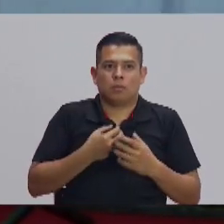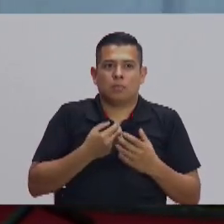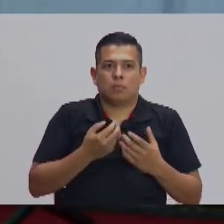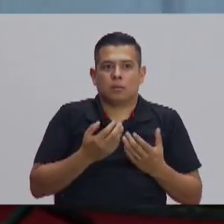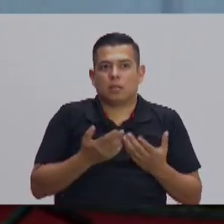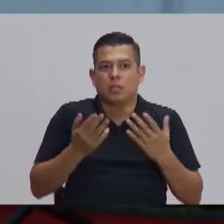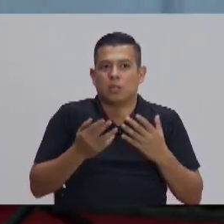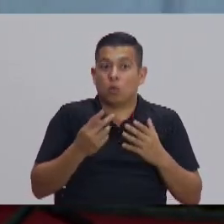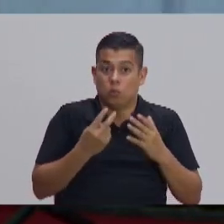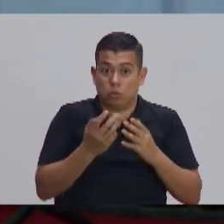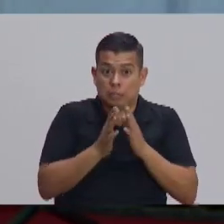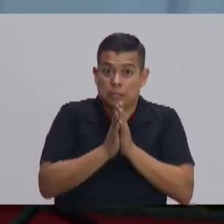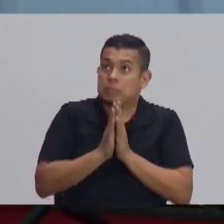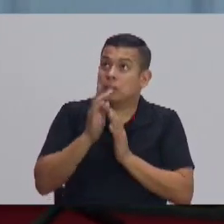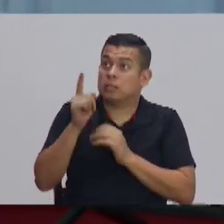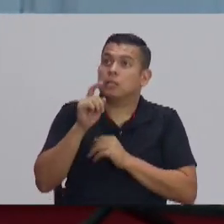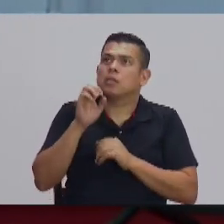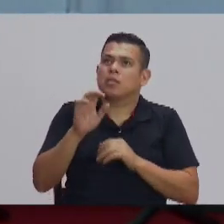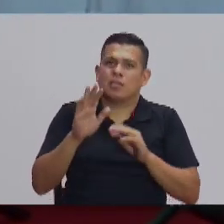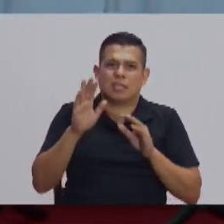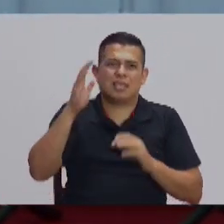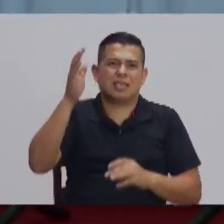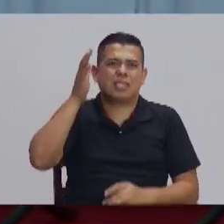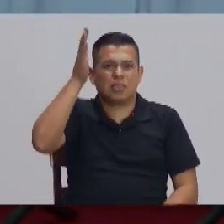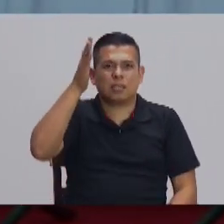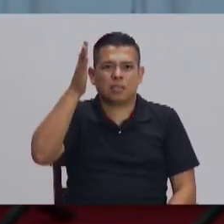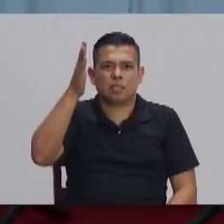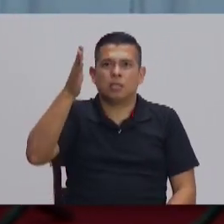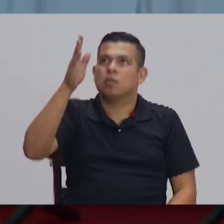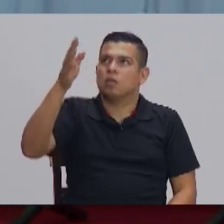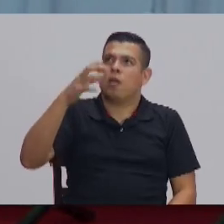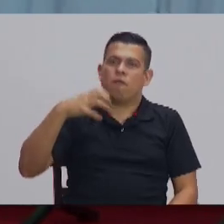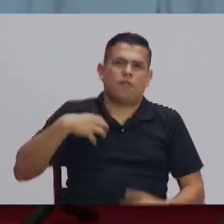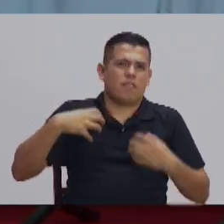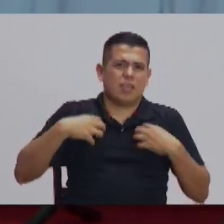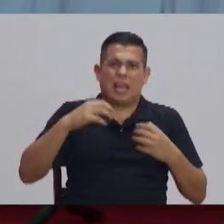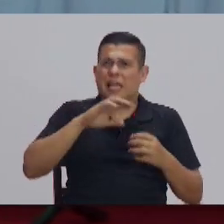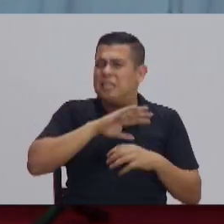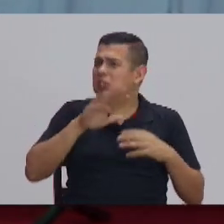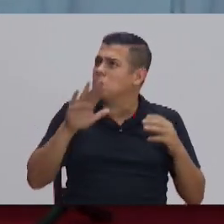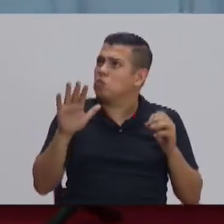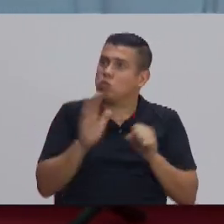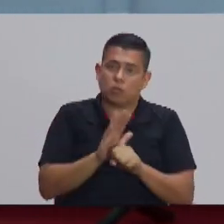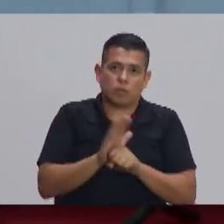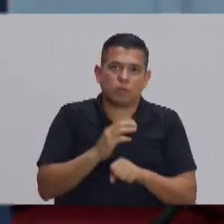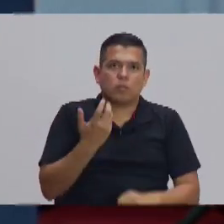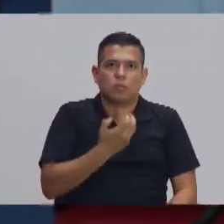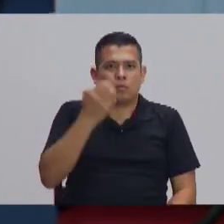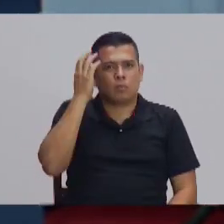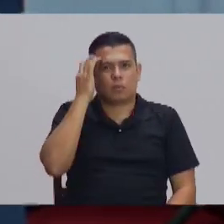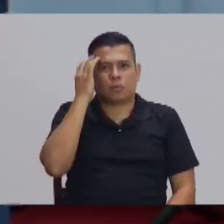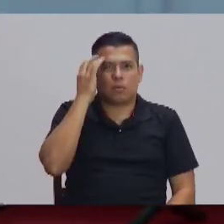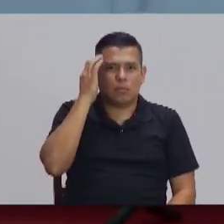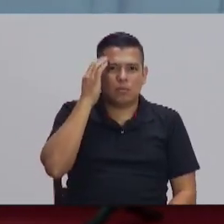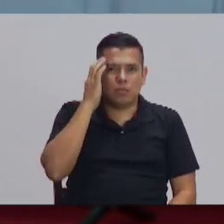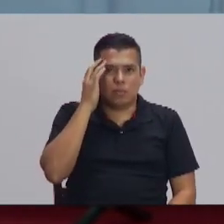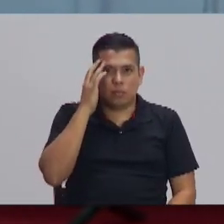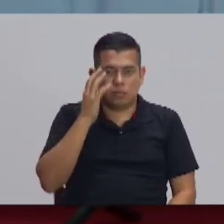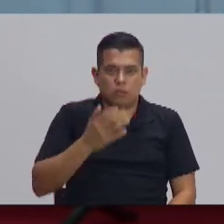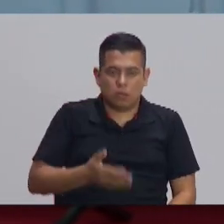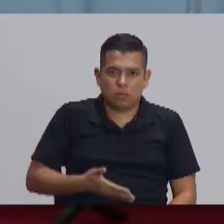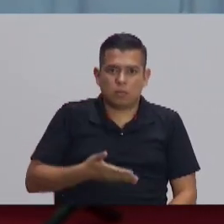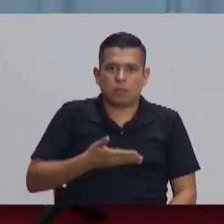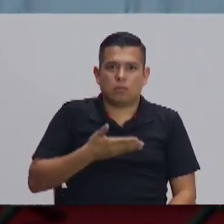todo invoca si tú le dices cristo tu eres todo para mí pero estamos preocupados no por el